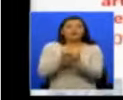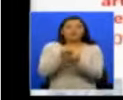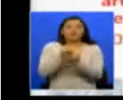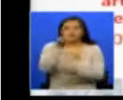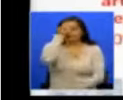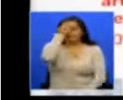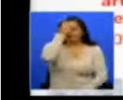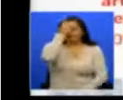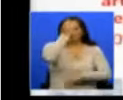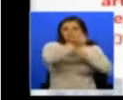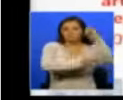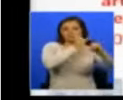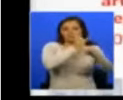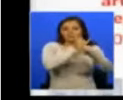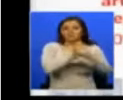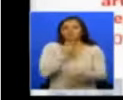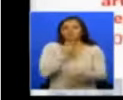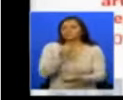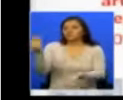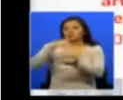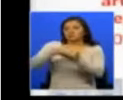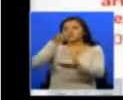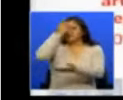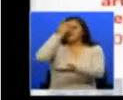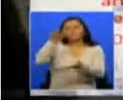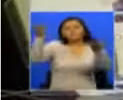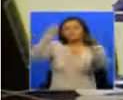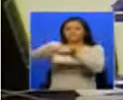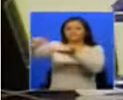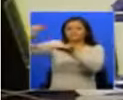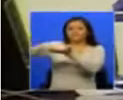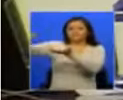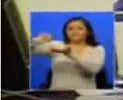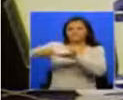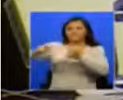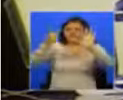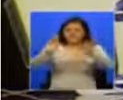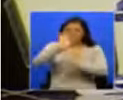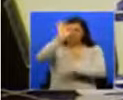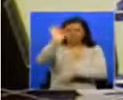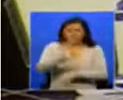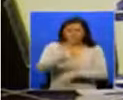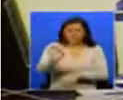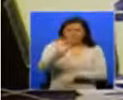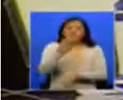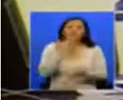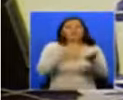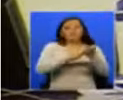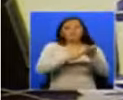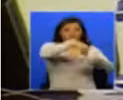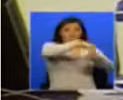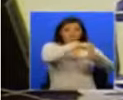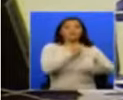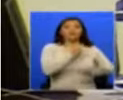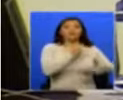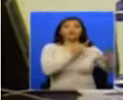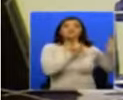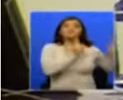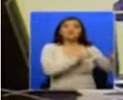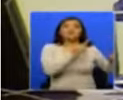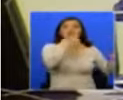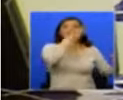anunciaba recompra de deuda. La preestablecía. Si el FEIREP tenía 1.000 millones, 700 millones para recompra de deuda. Así